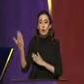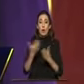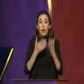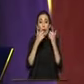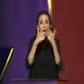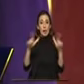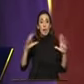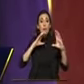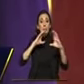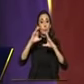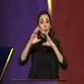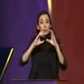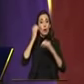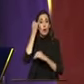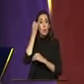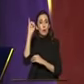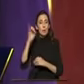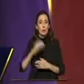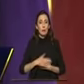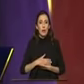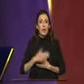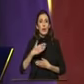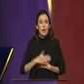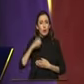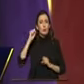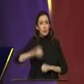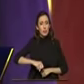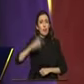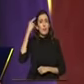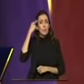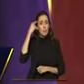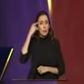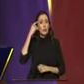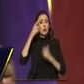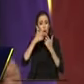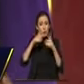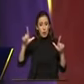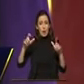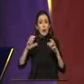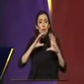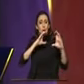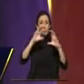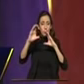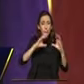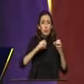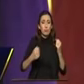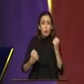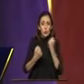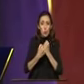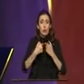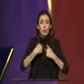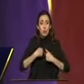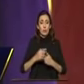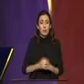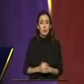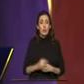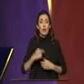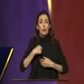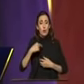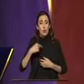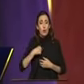libre expresión por las ideas. Soy un fiel creyente de la libertad de prensa. Soy un